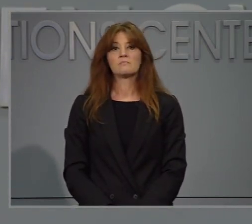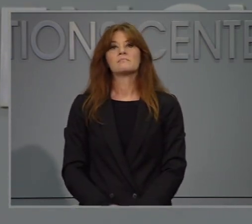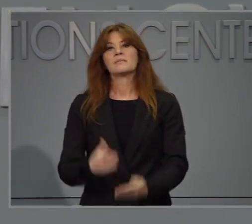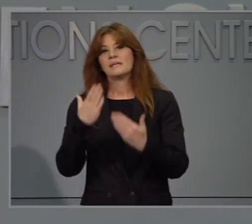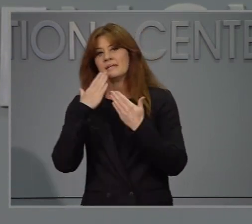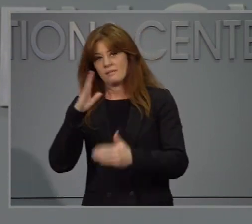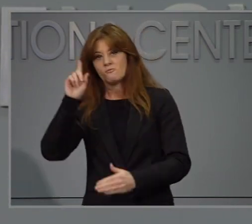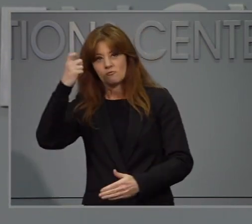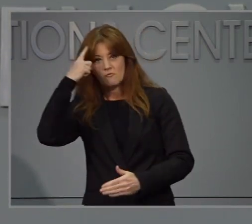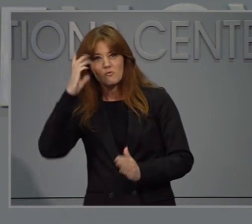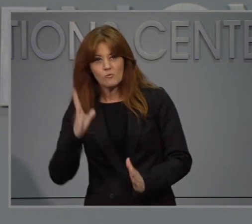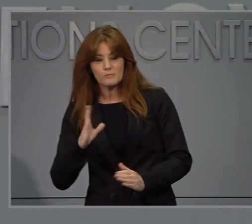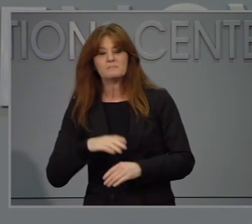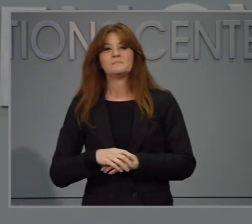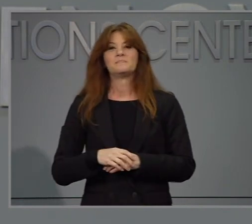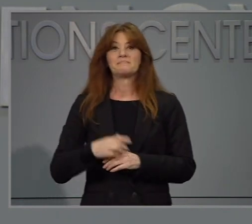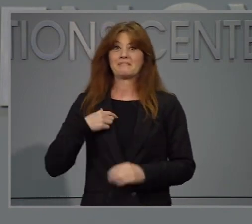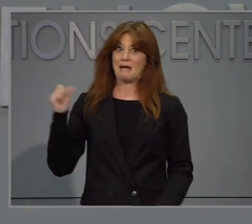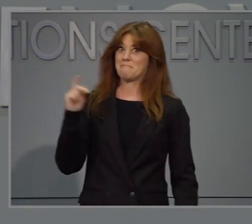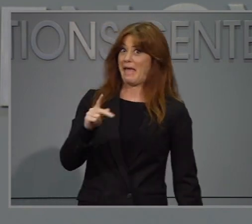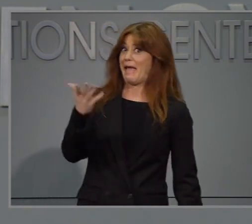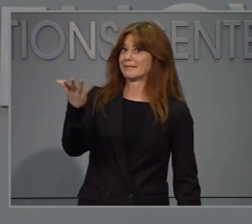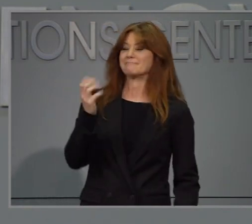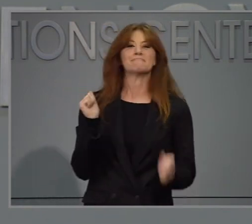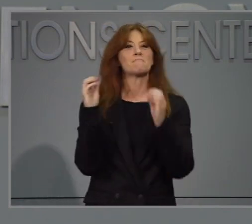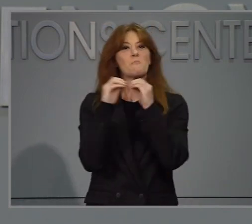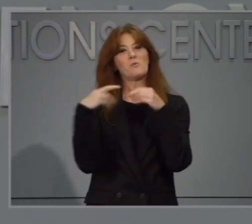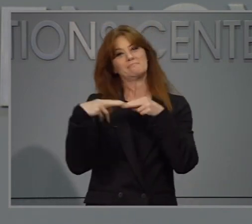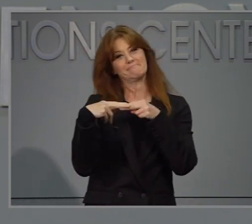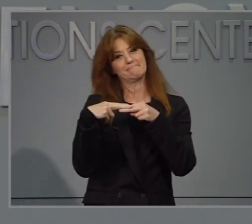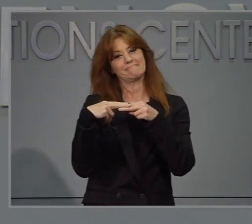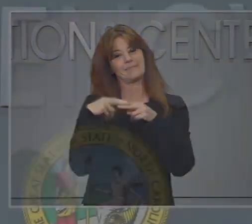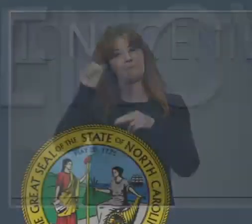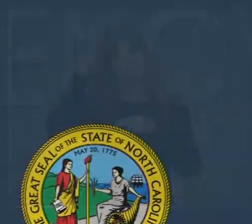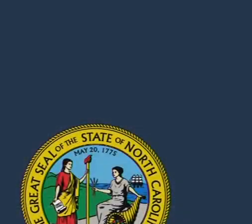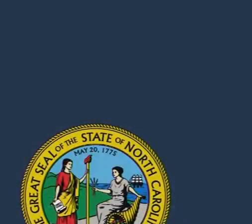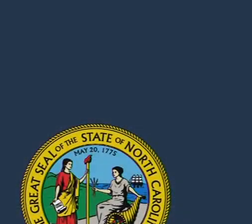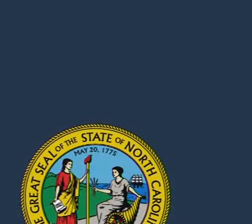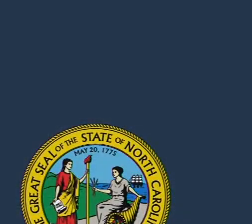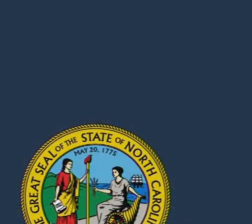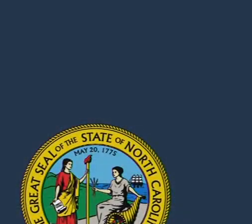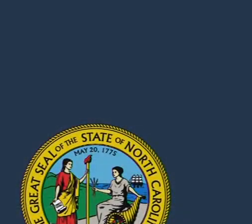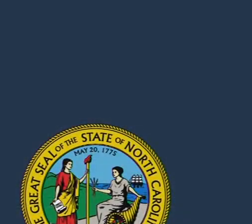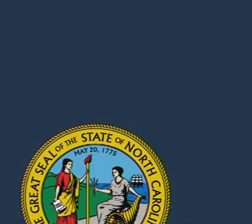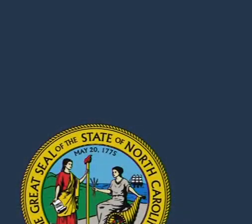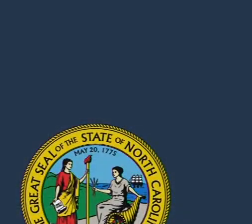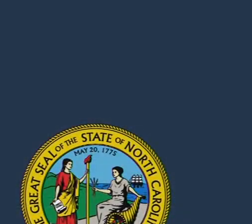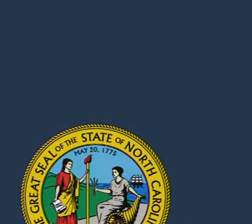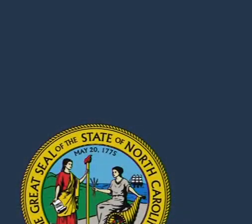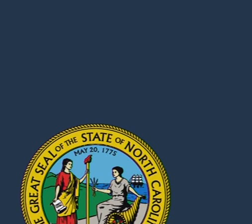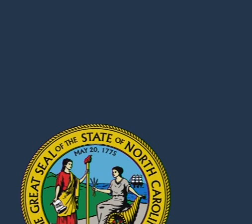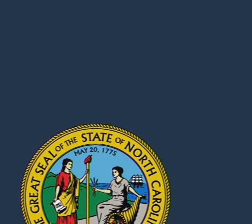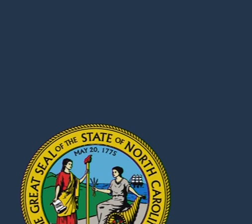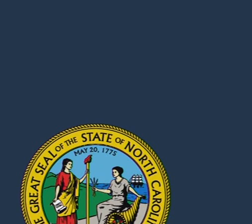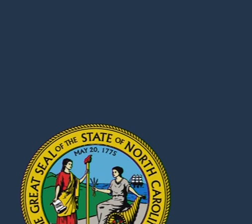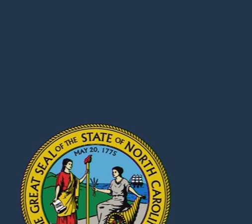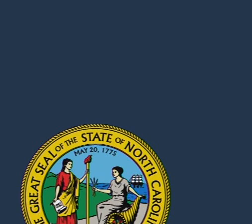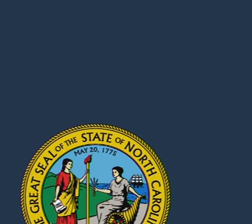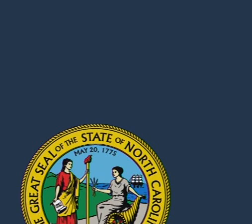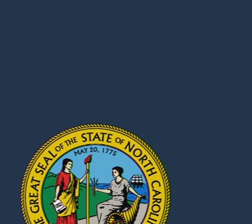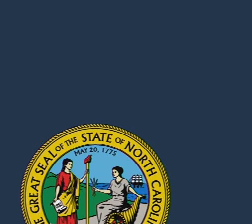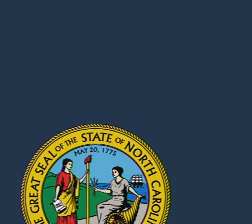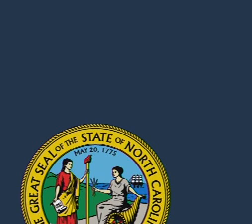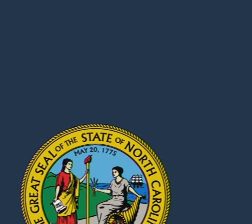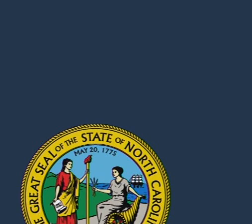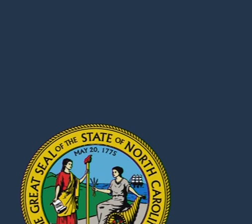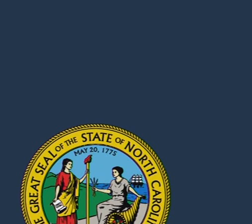Gracias, gobernador. Estoy aquí de nuevo con nuevas gráficas. Muchas gracias por aquellos que están viendo esta